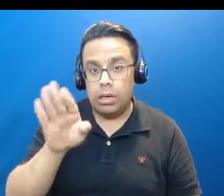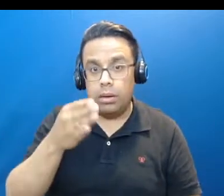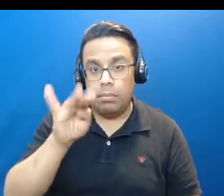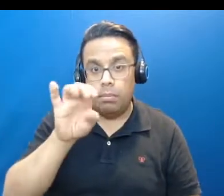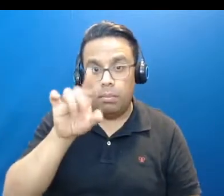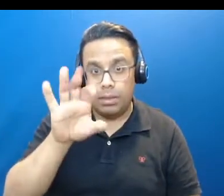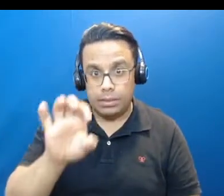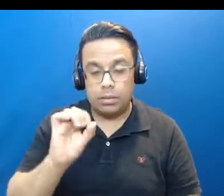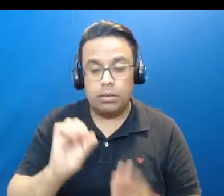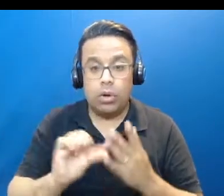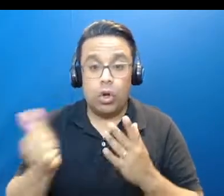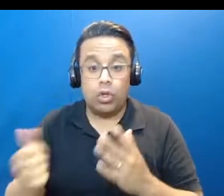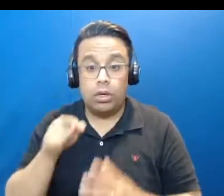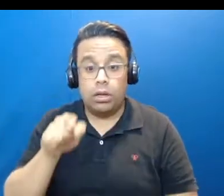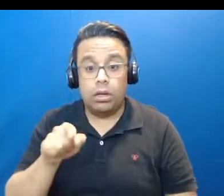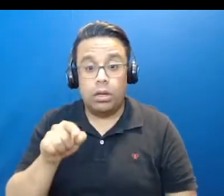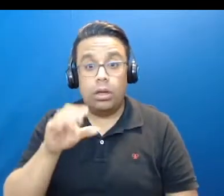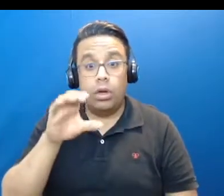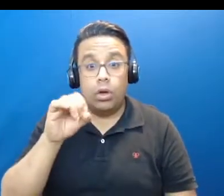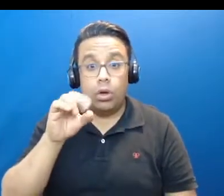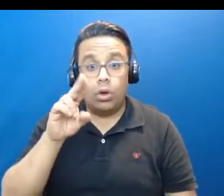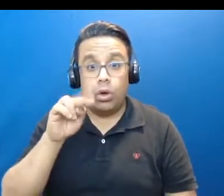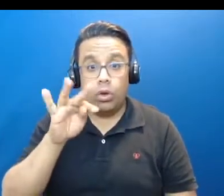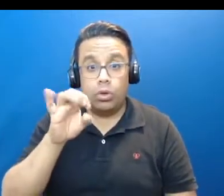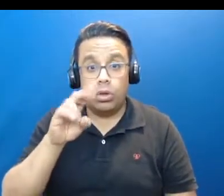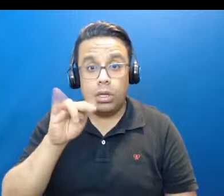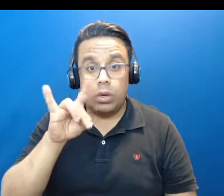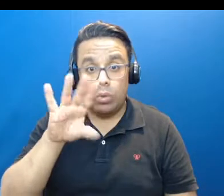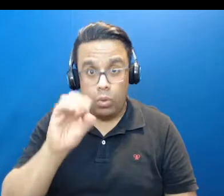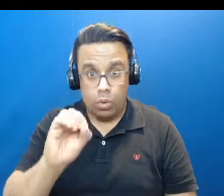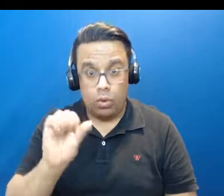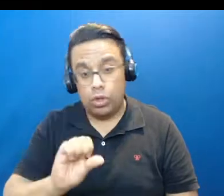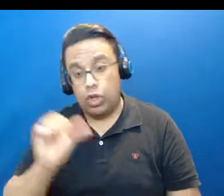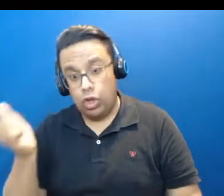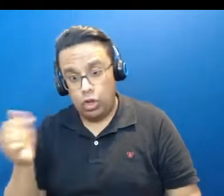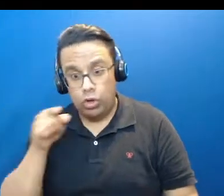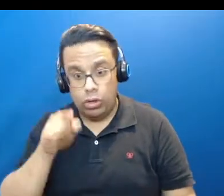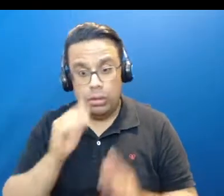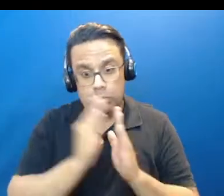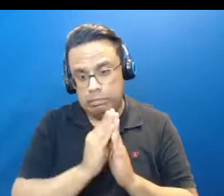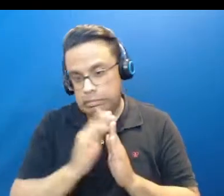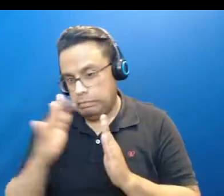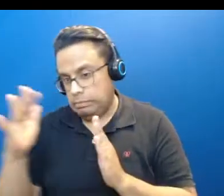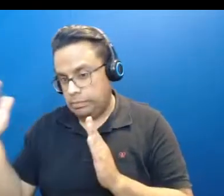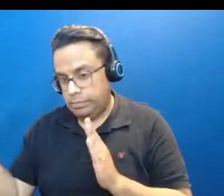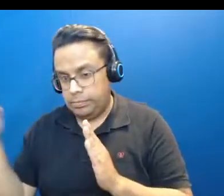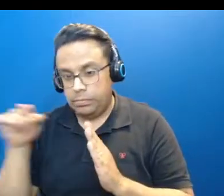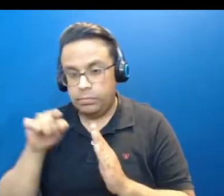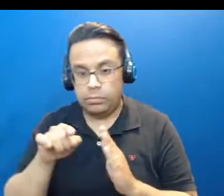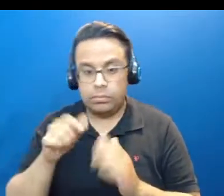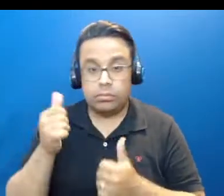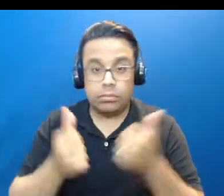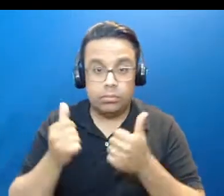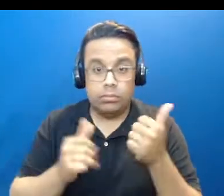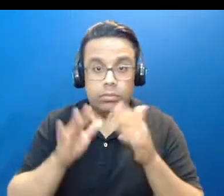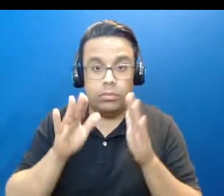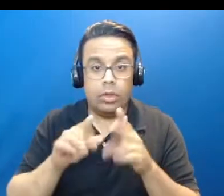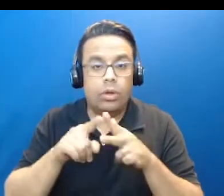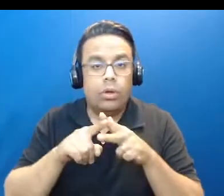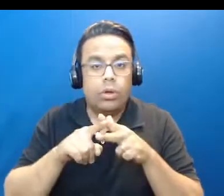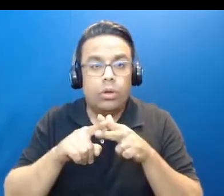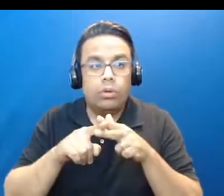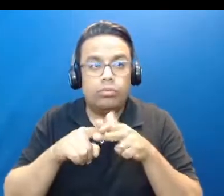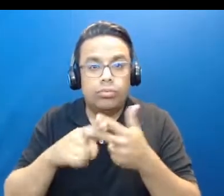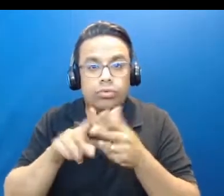en cadena o el acotado continuo, el espacio de acotado, y a partir de acá de estas tenemos eh, herramientas